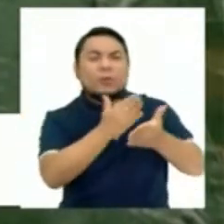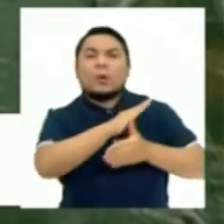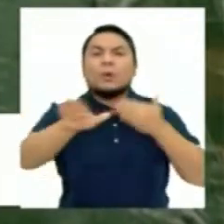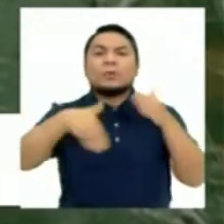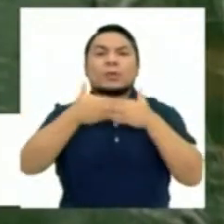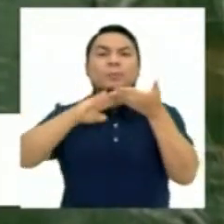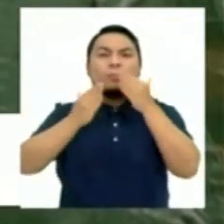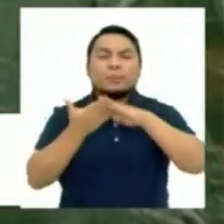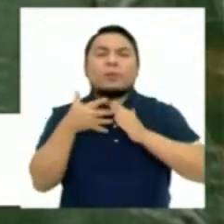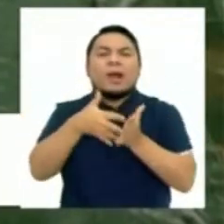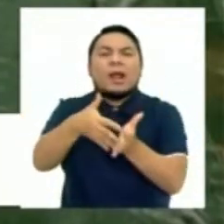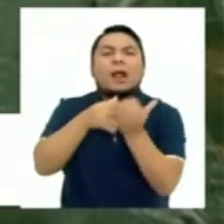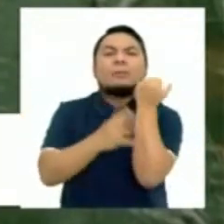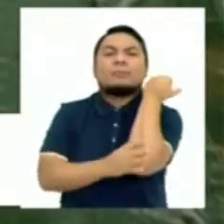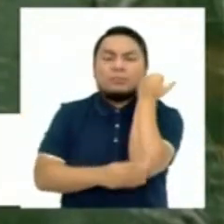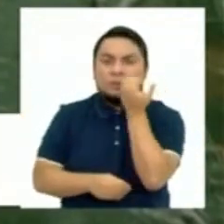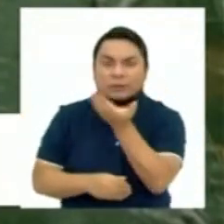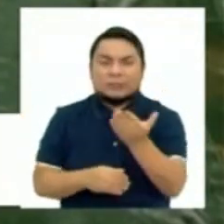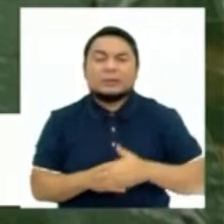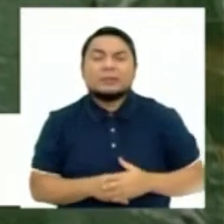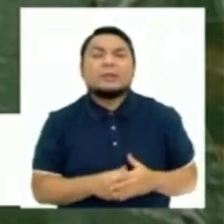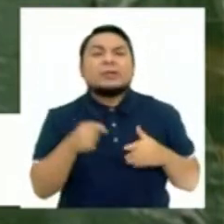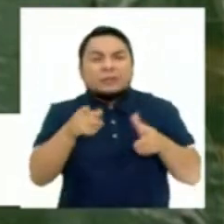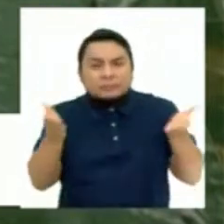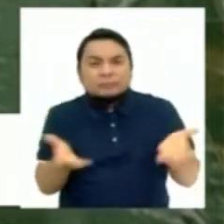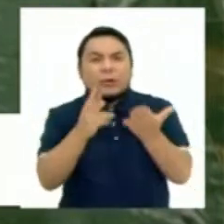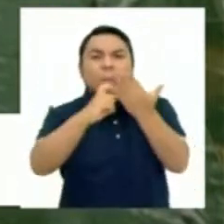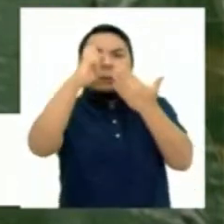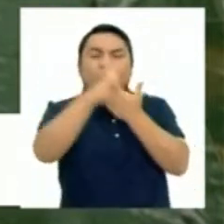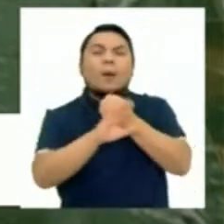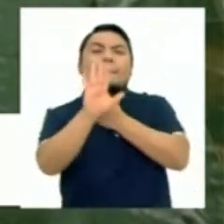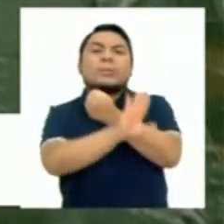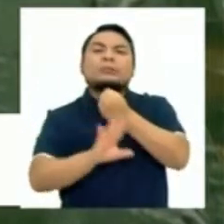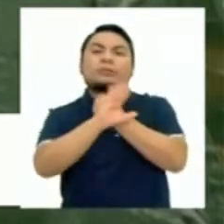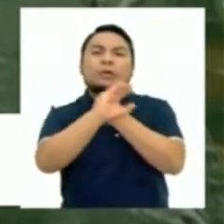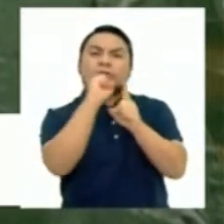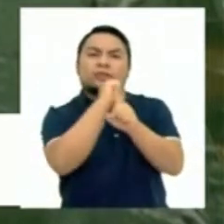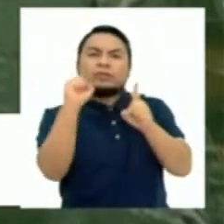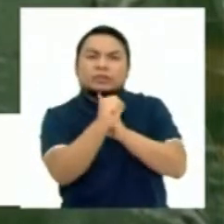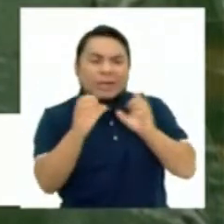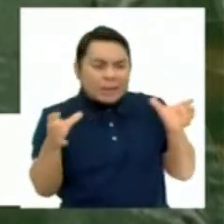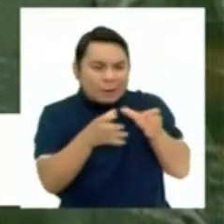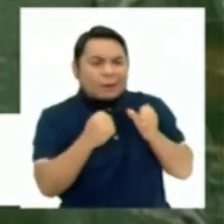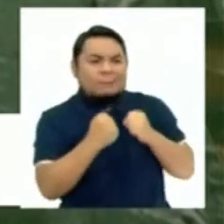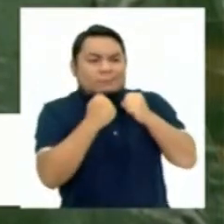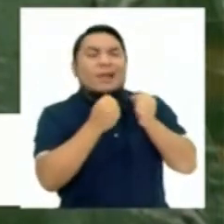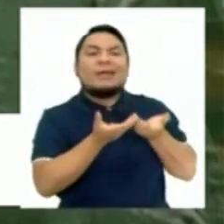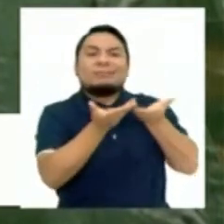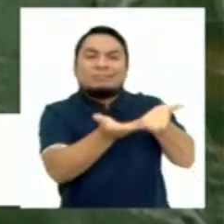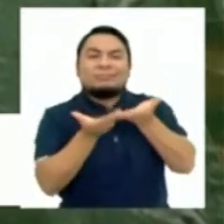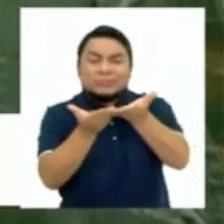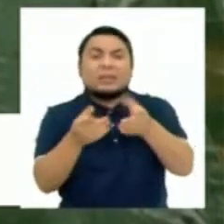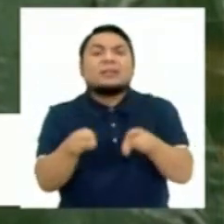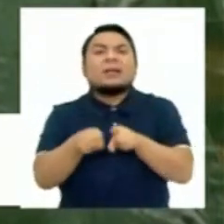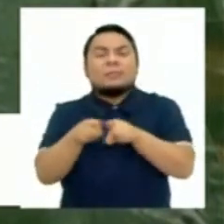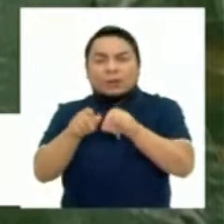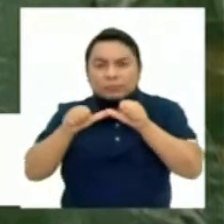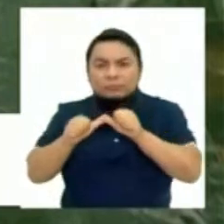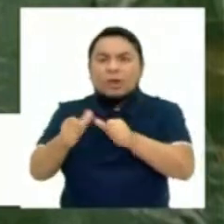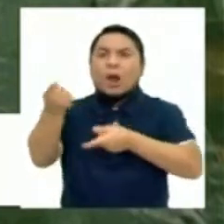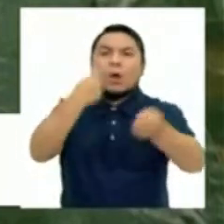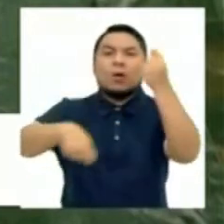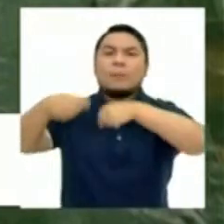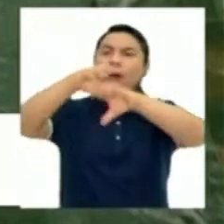todas las poblaciones vulnerables, estimular los programas de protección social, mantener e incrementar el